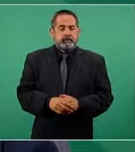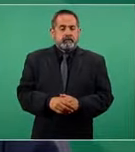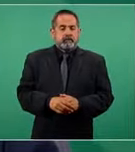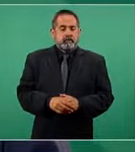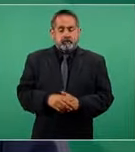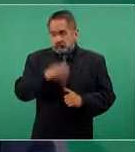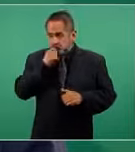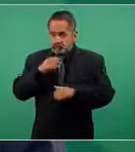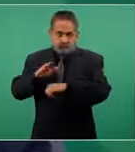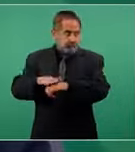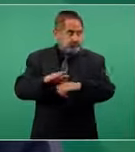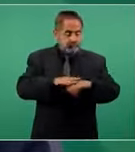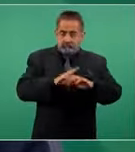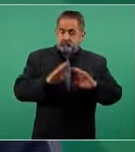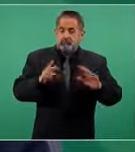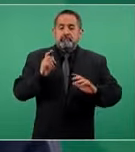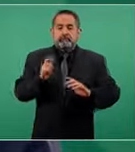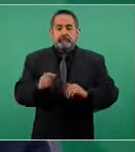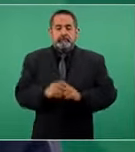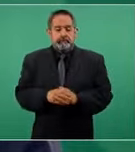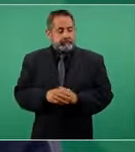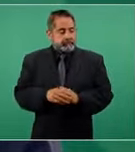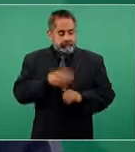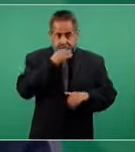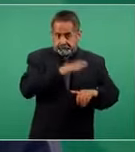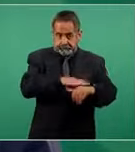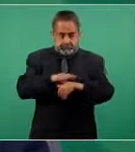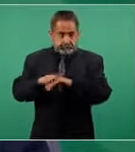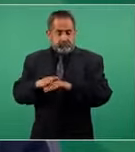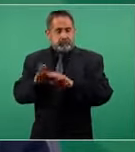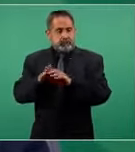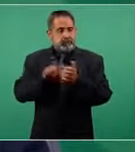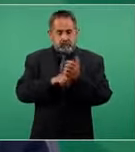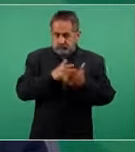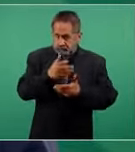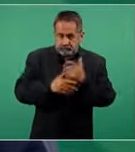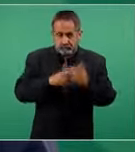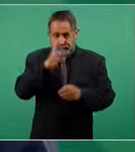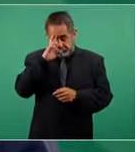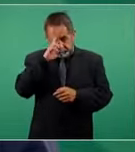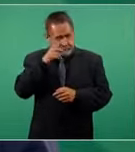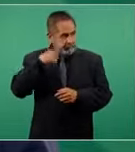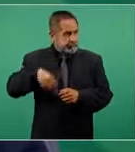un llamamiento, una convocatoria respetuosa a todos,